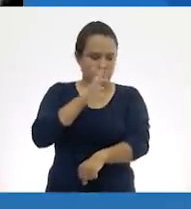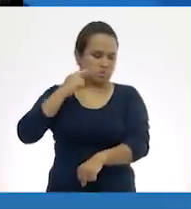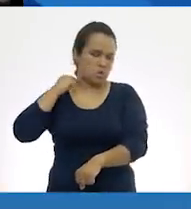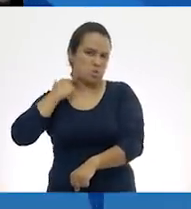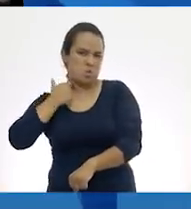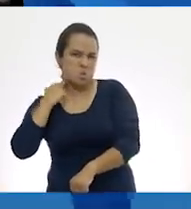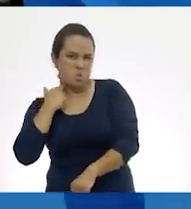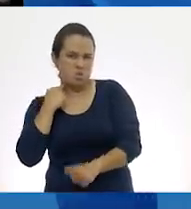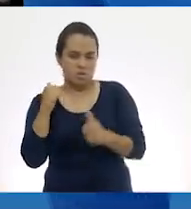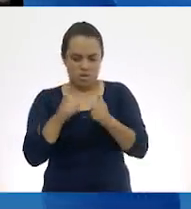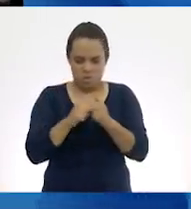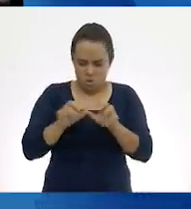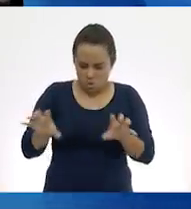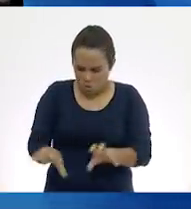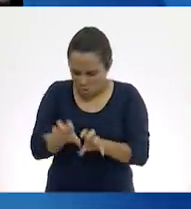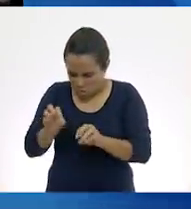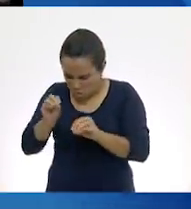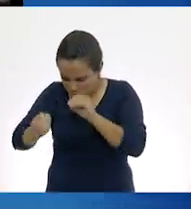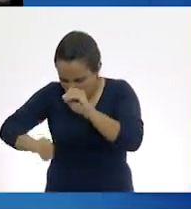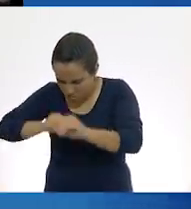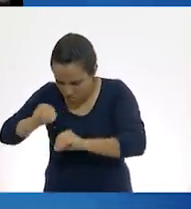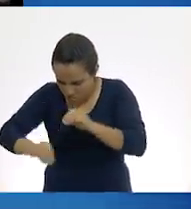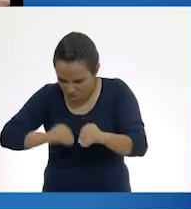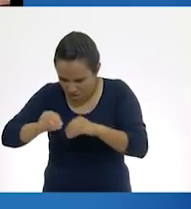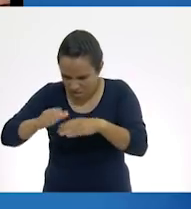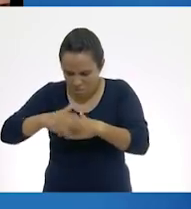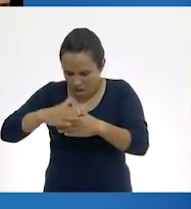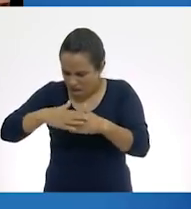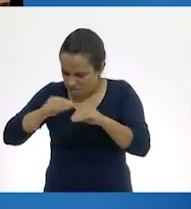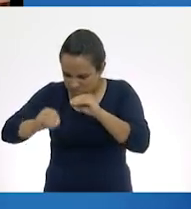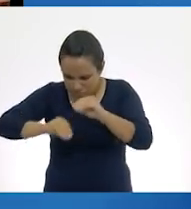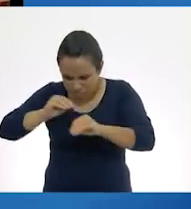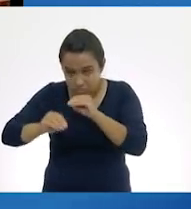y programas informativos avanzados que puedan conducir a